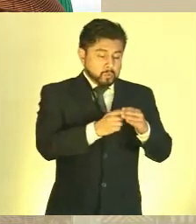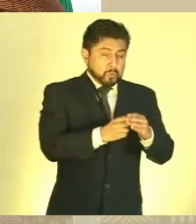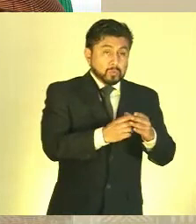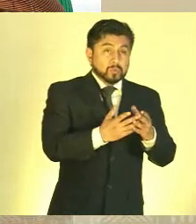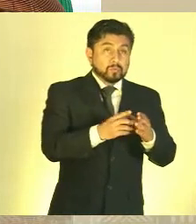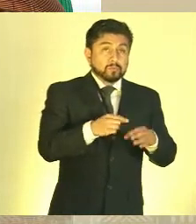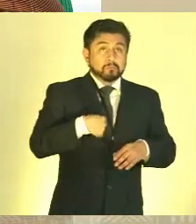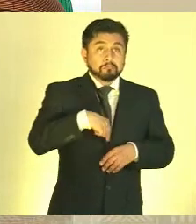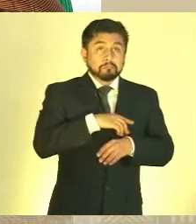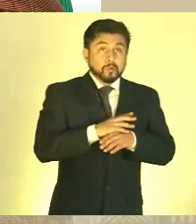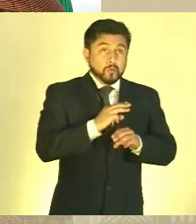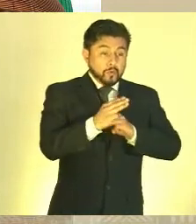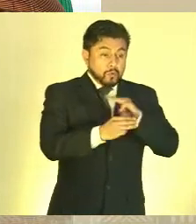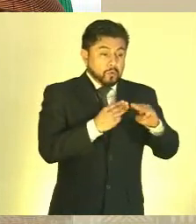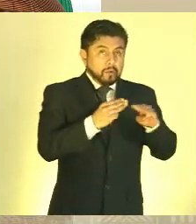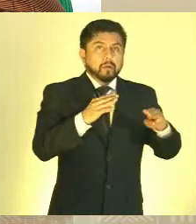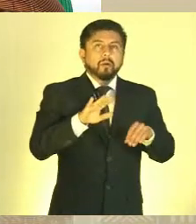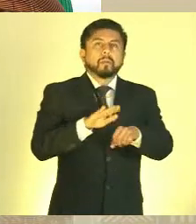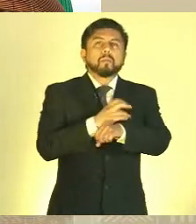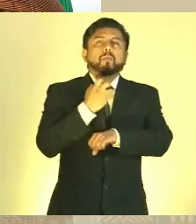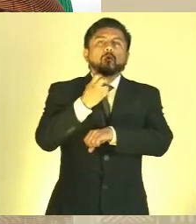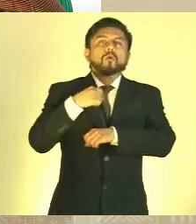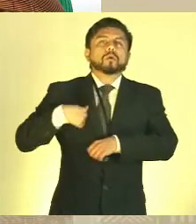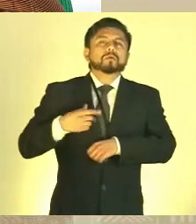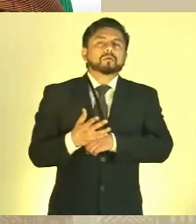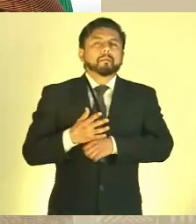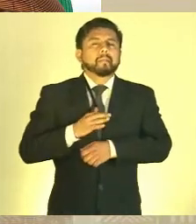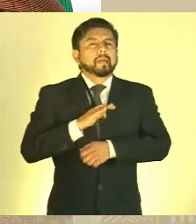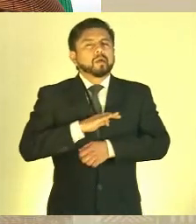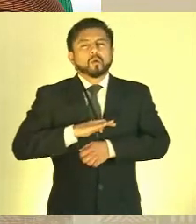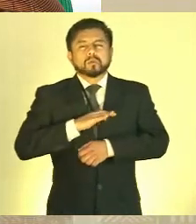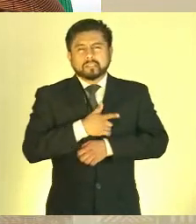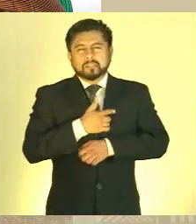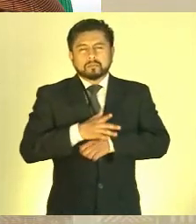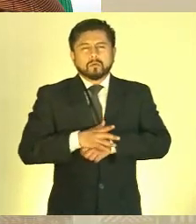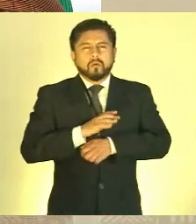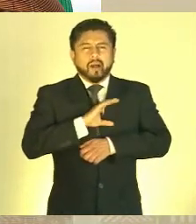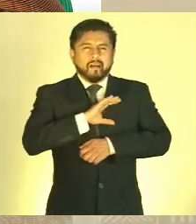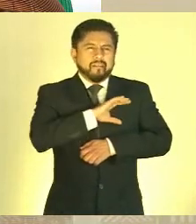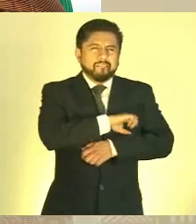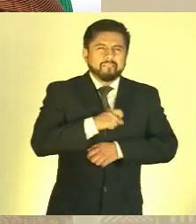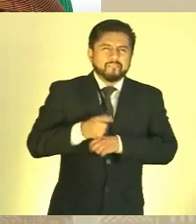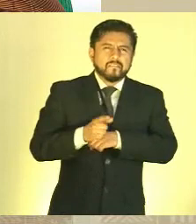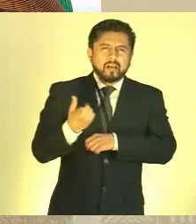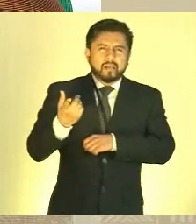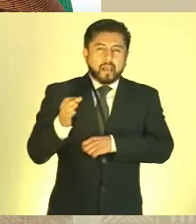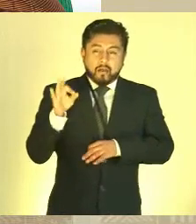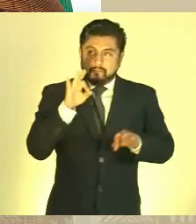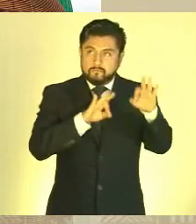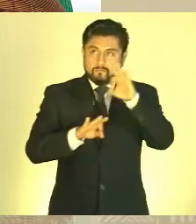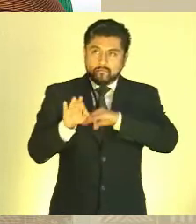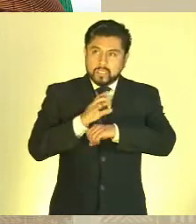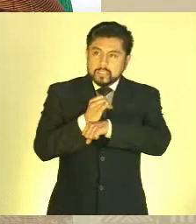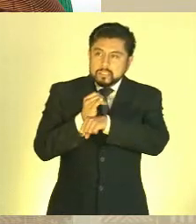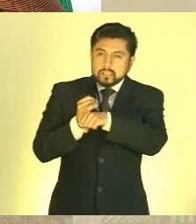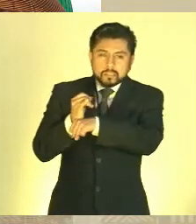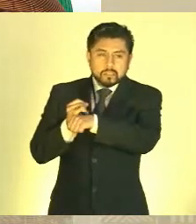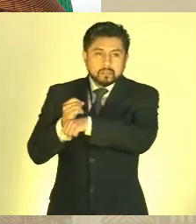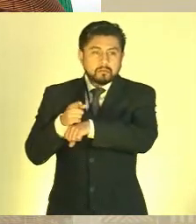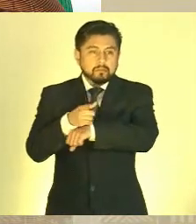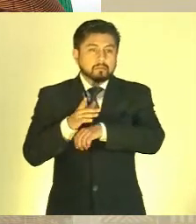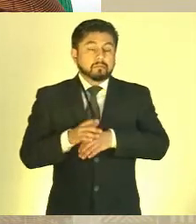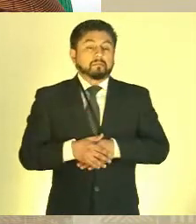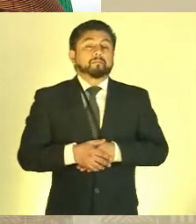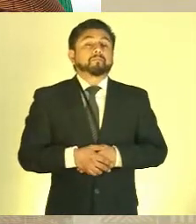por eso me fascinó mucho la física, y sobre todo, pero no quiero adelantar nada, sobre todo me fascinó